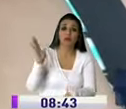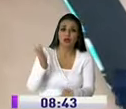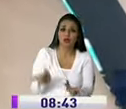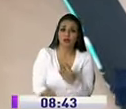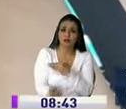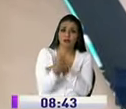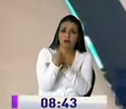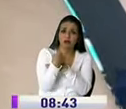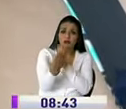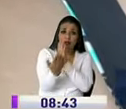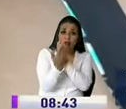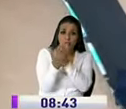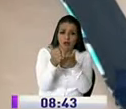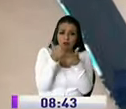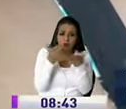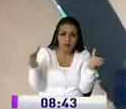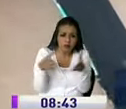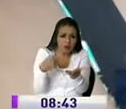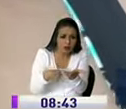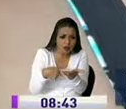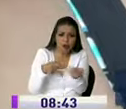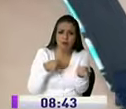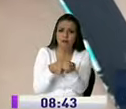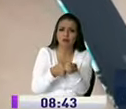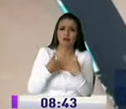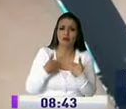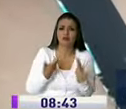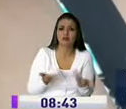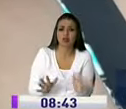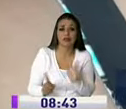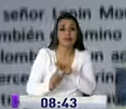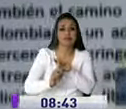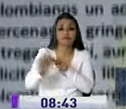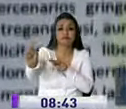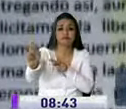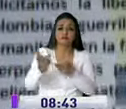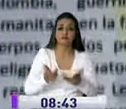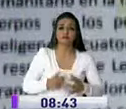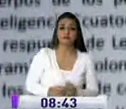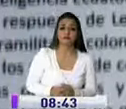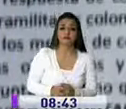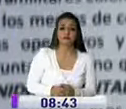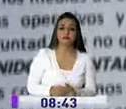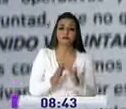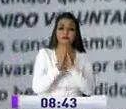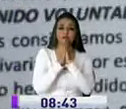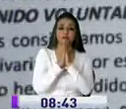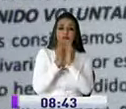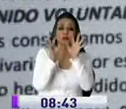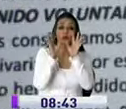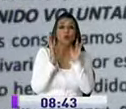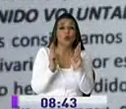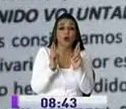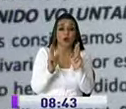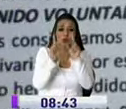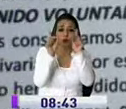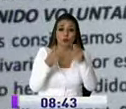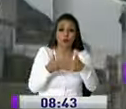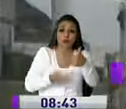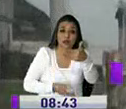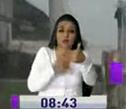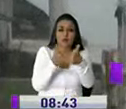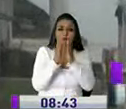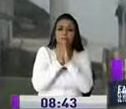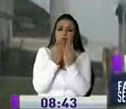vez de dar la cara, ayudarlos, apoyarlos, él nos dio la espalda. Esperan que este documento marque el inicio de nuevas